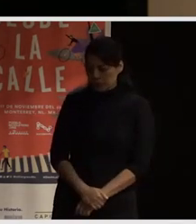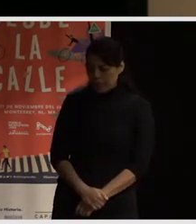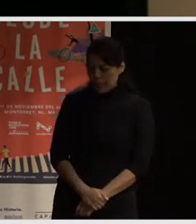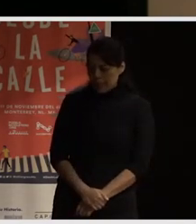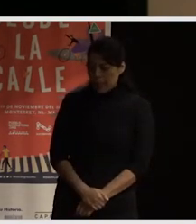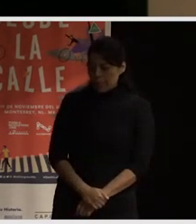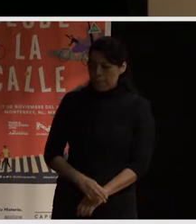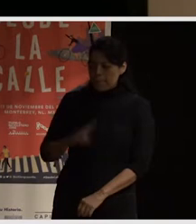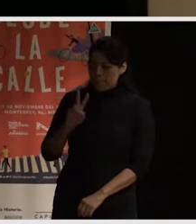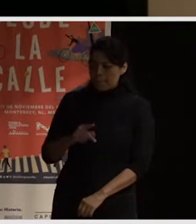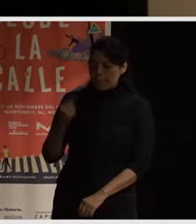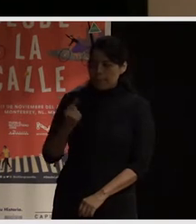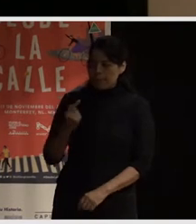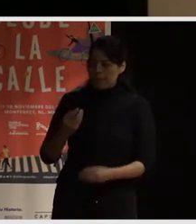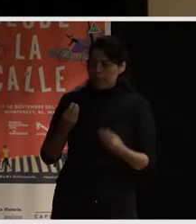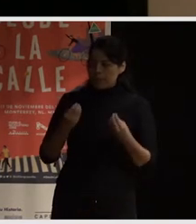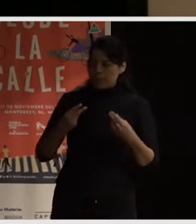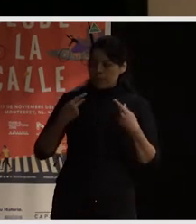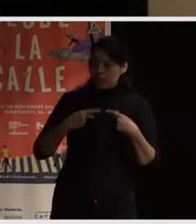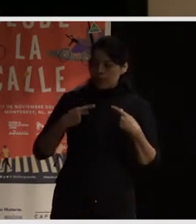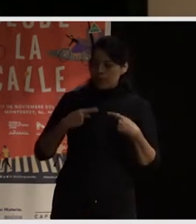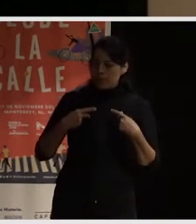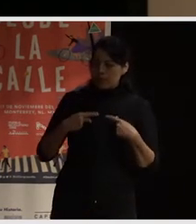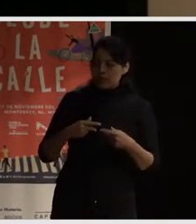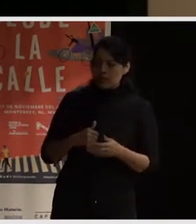la verdad es que muchas otras personas